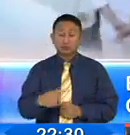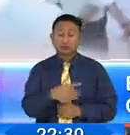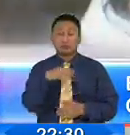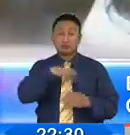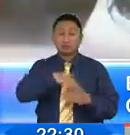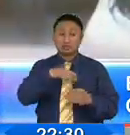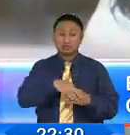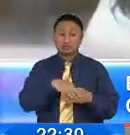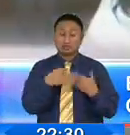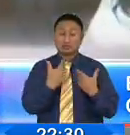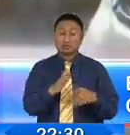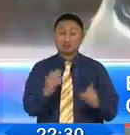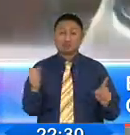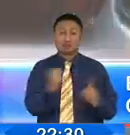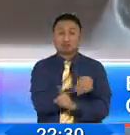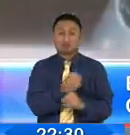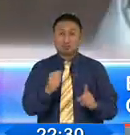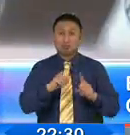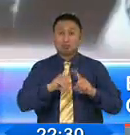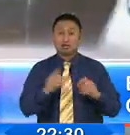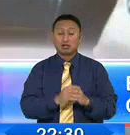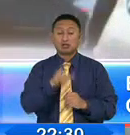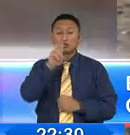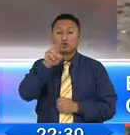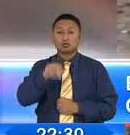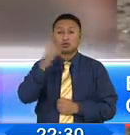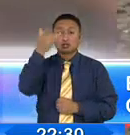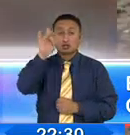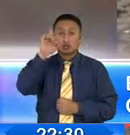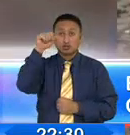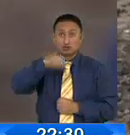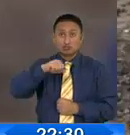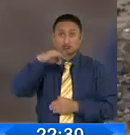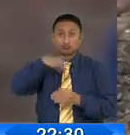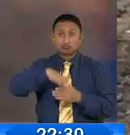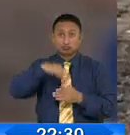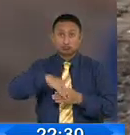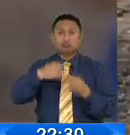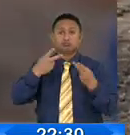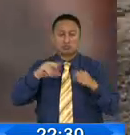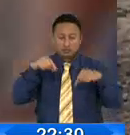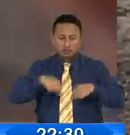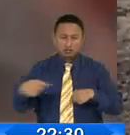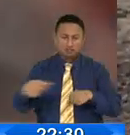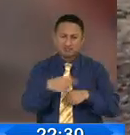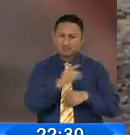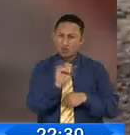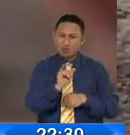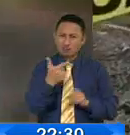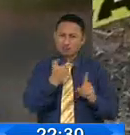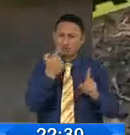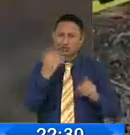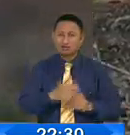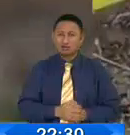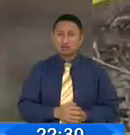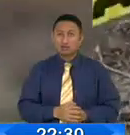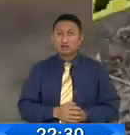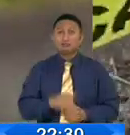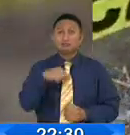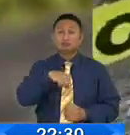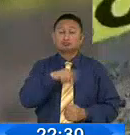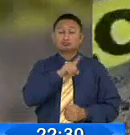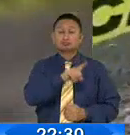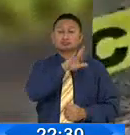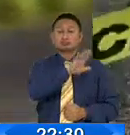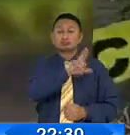más sangrientas. No obstante, en 2018 y en plena campaña electoral también se registró un panorama similar. Aquí,